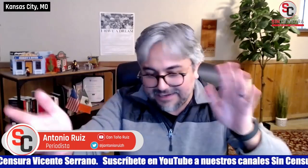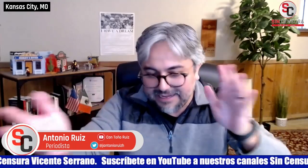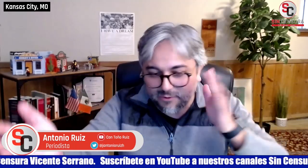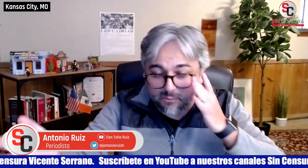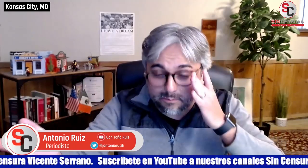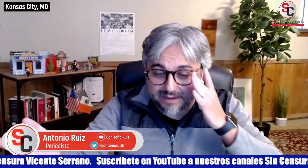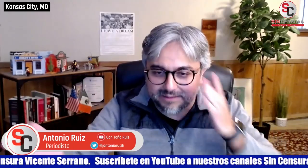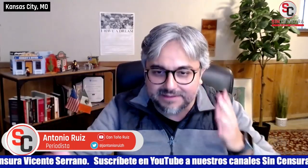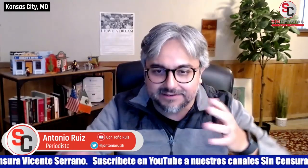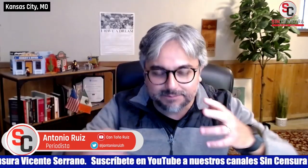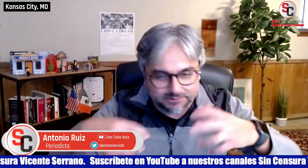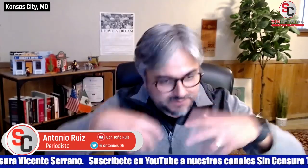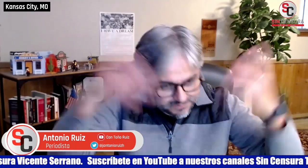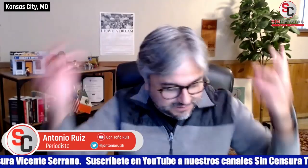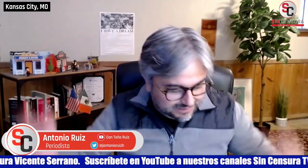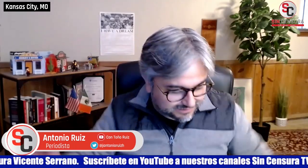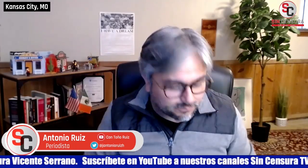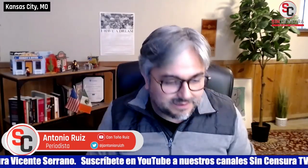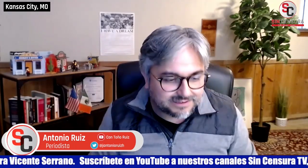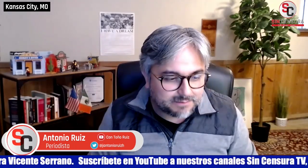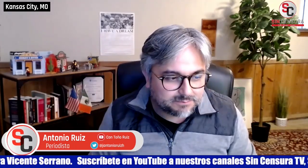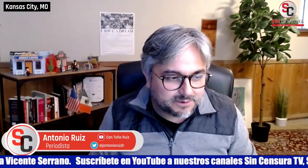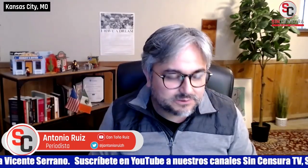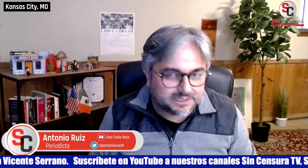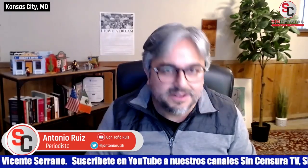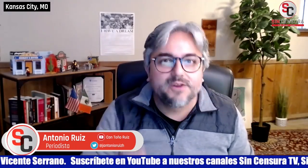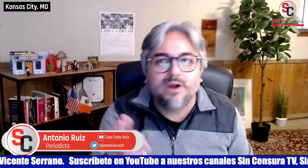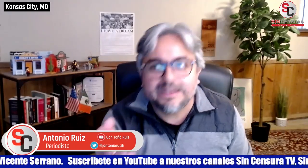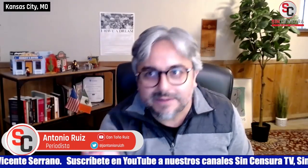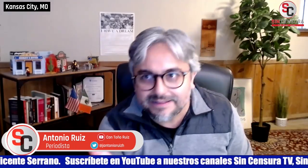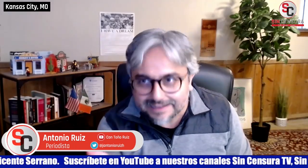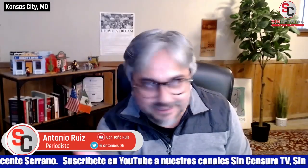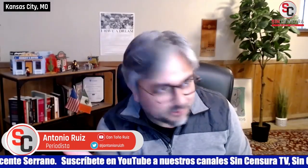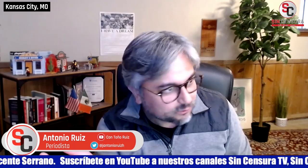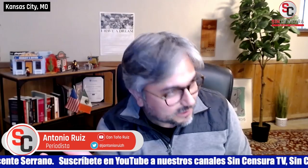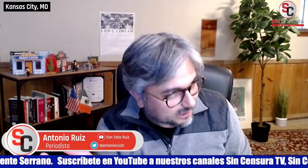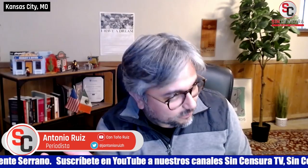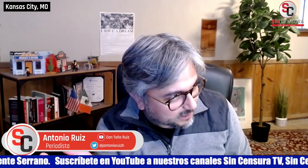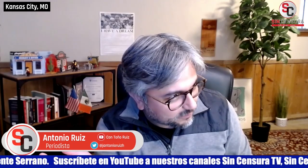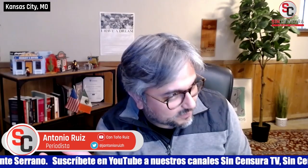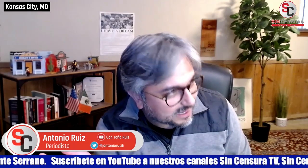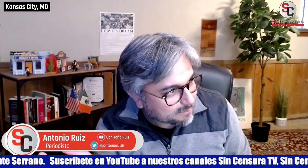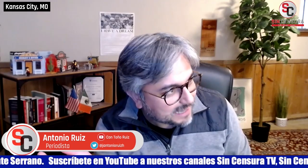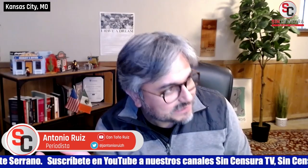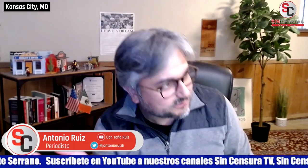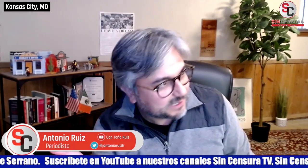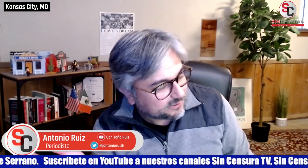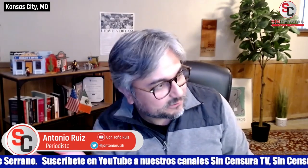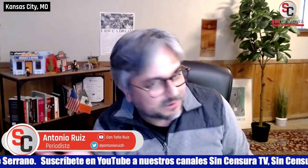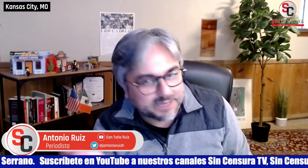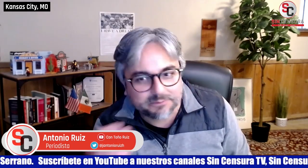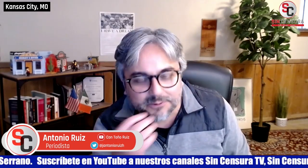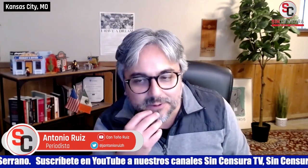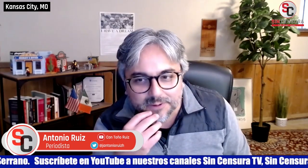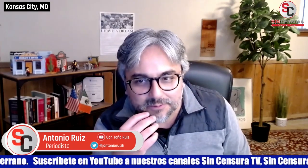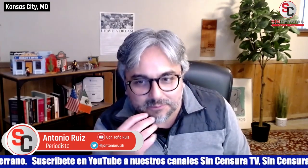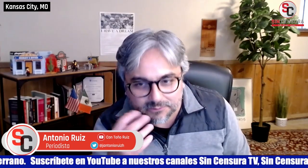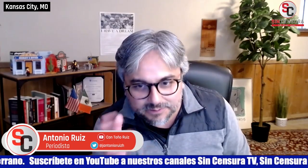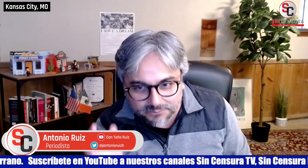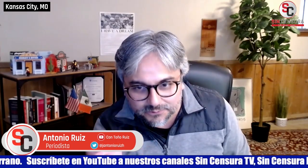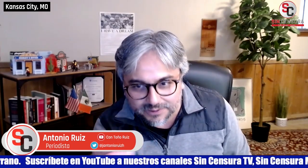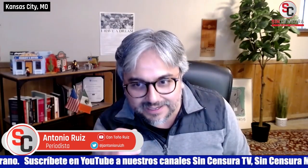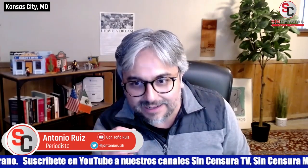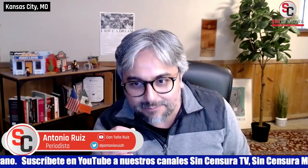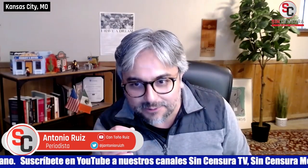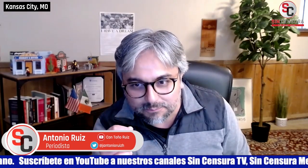he releído como un par de veces, pero una de las novelas que más me gustan, no al nivel del ingenioso Hidalgo Don Quijote de la Mancha o Cien Años de Soledad, pero me